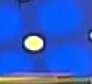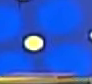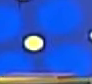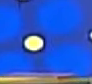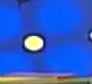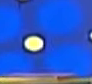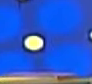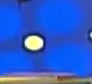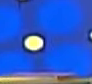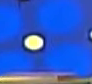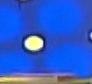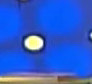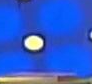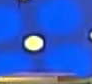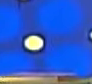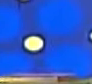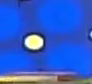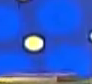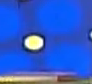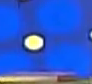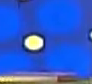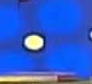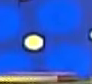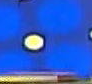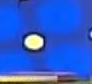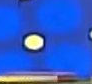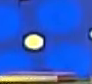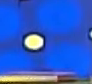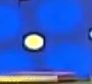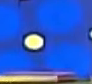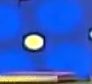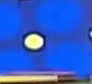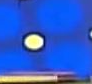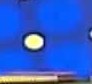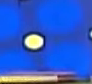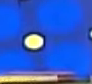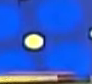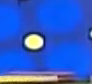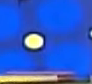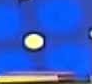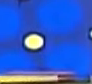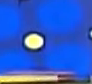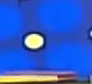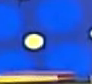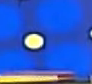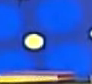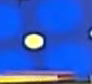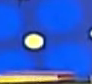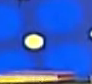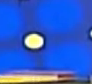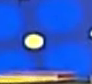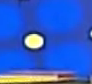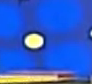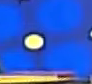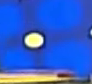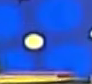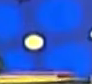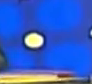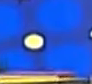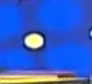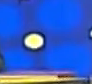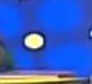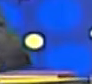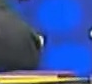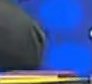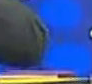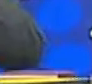movimiento sindical. Y la única forma es convocar a referéndum. Elaboramos unas preguntas,